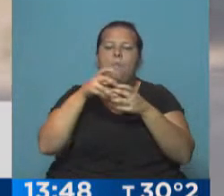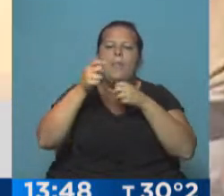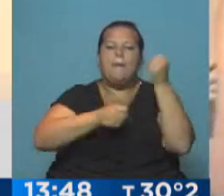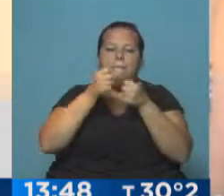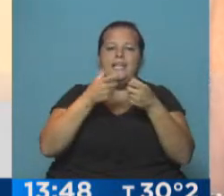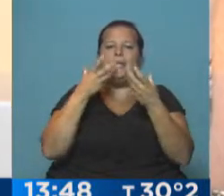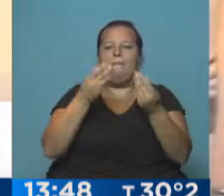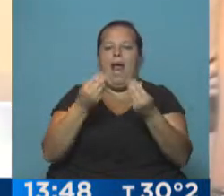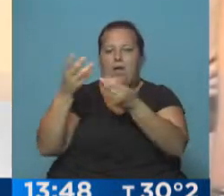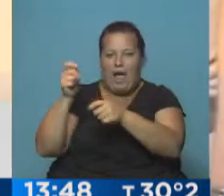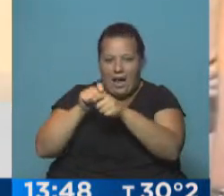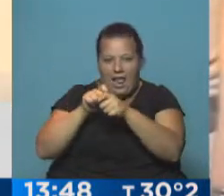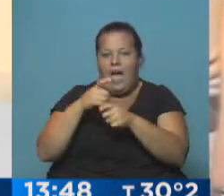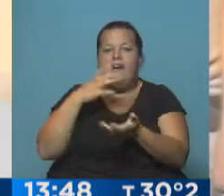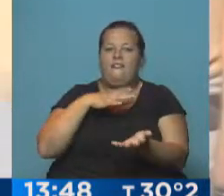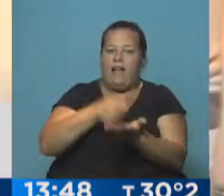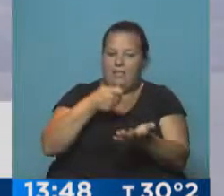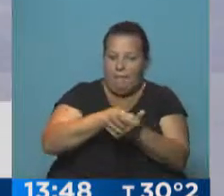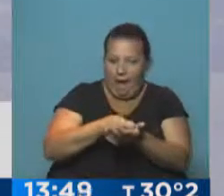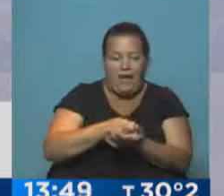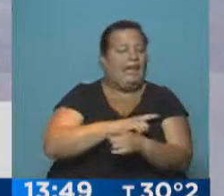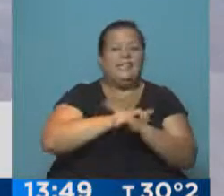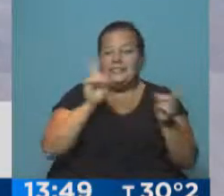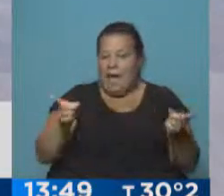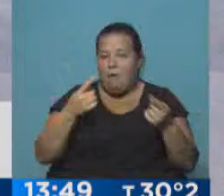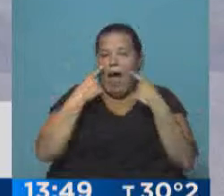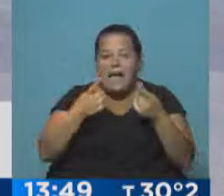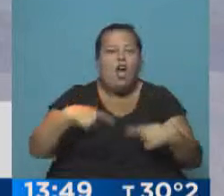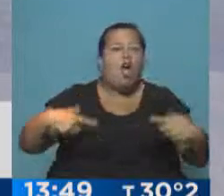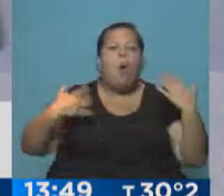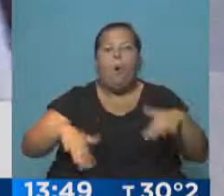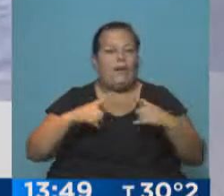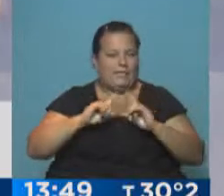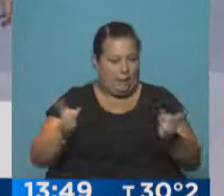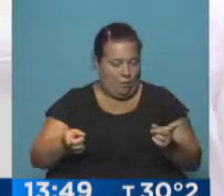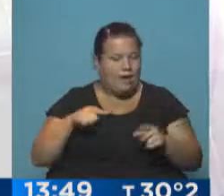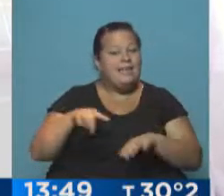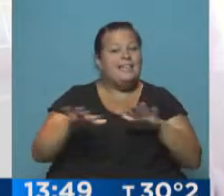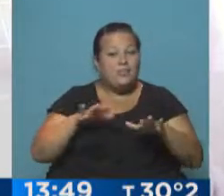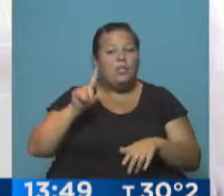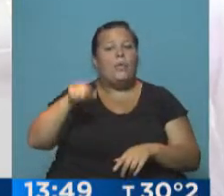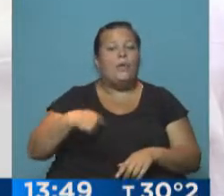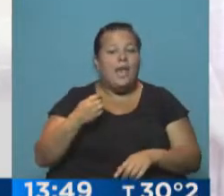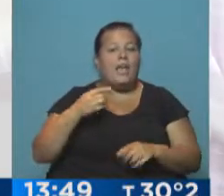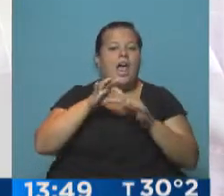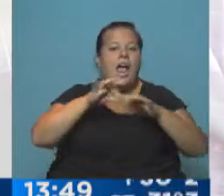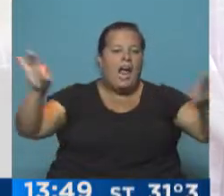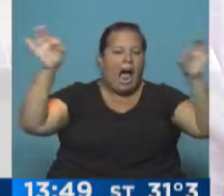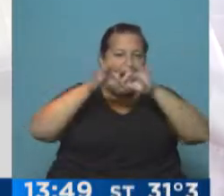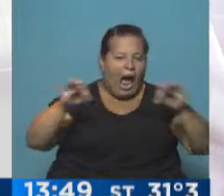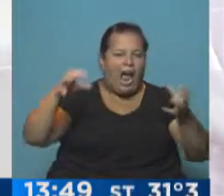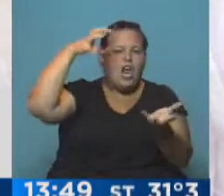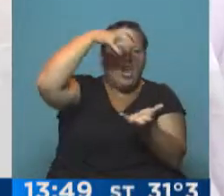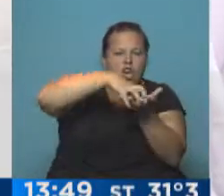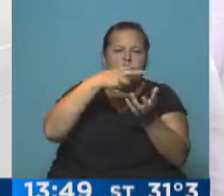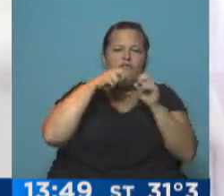empresas prestadoras que no invierten y tampoco atienden las urgencias. Esas circunstancias llevan a que muchos cableados,